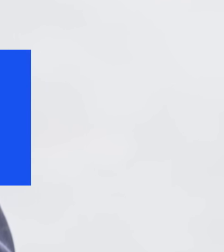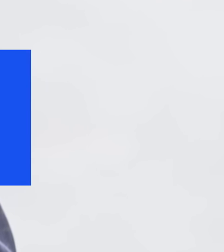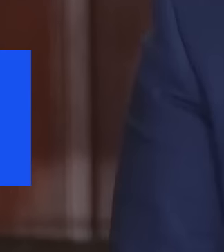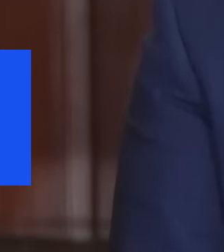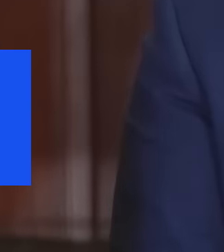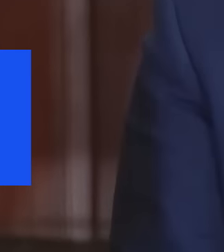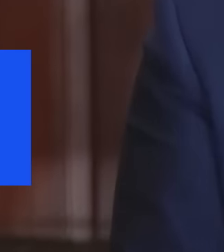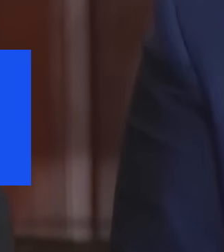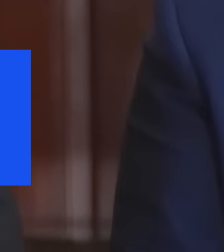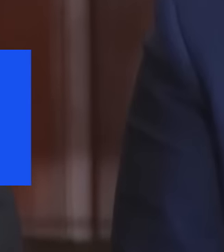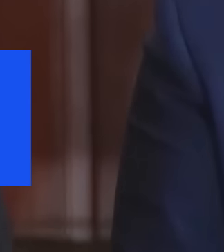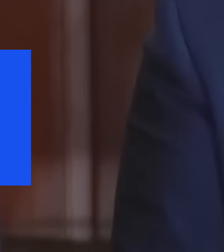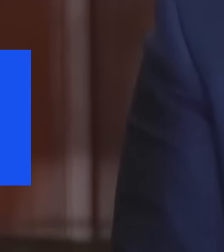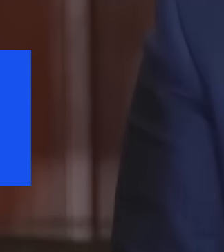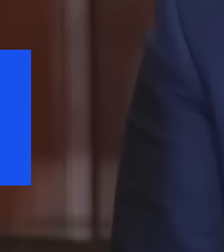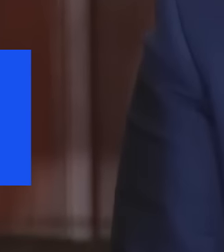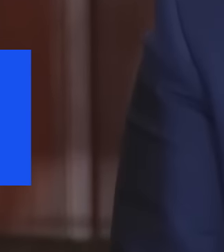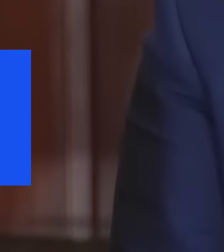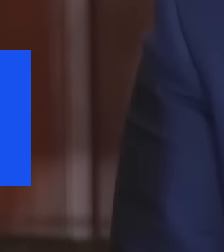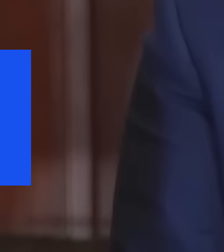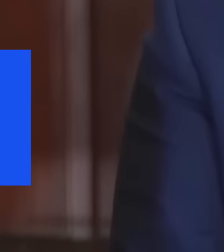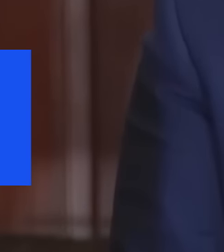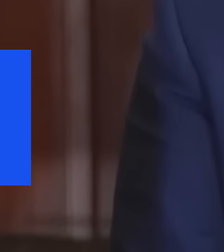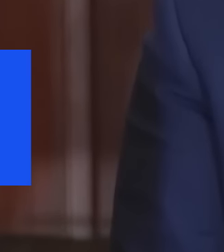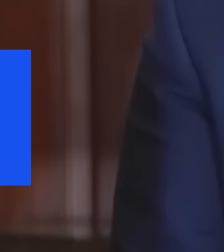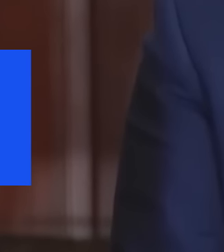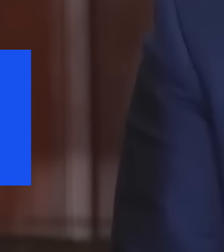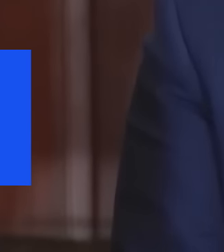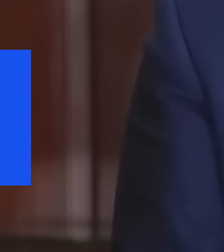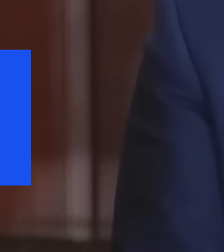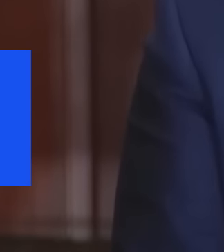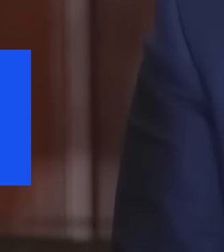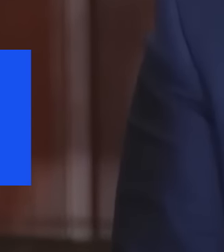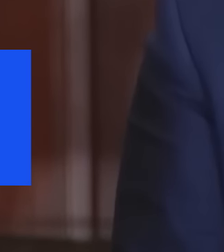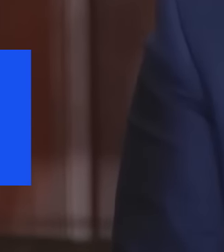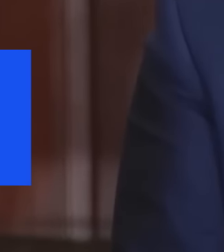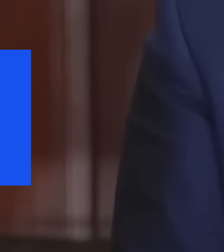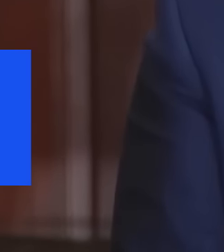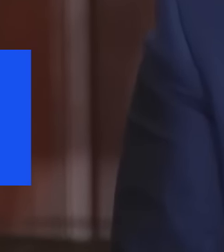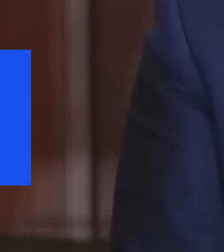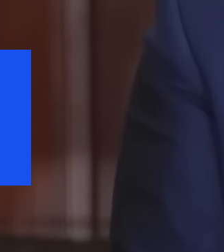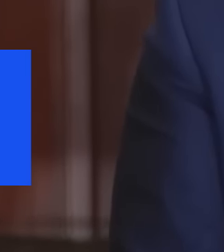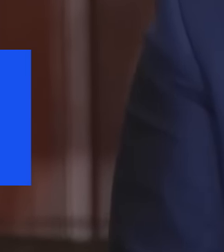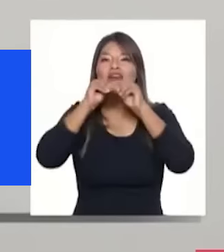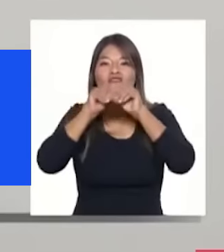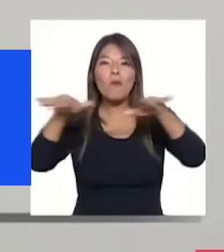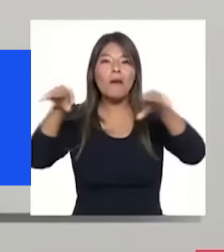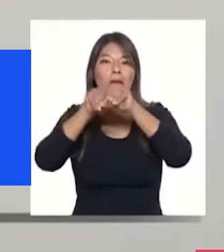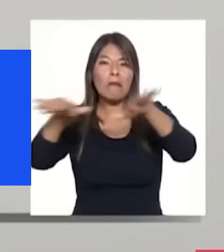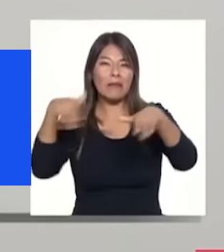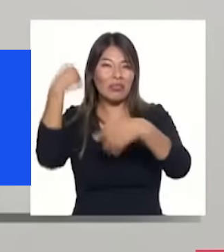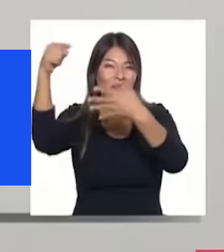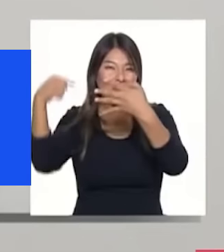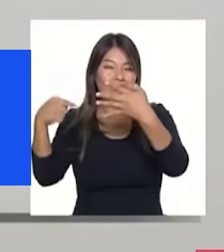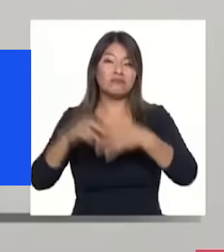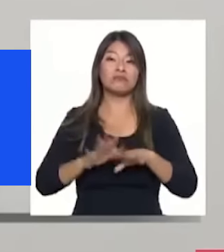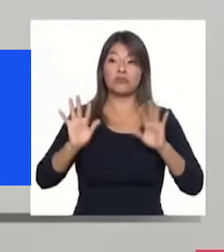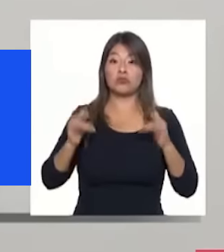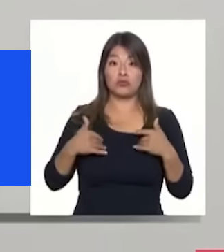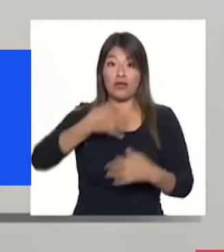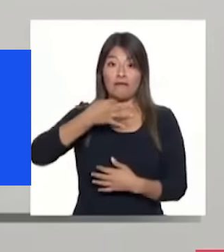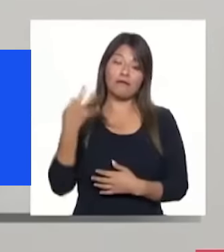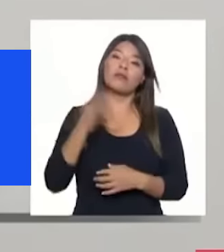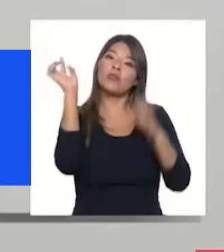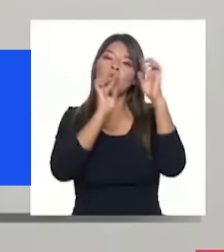del camino. Y culpó a los demás, en este caso a Martín Vizcarra, de estar detrás del complot en su contra. Yo no tengo ninguna